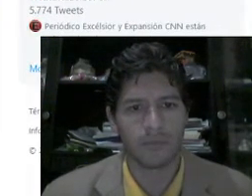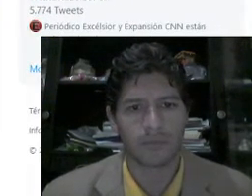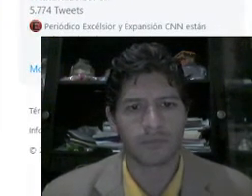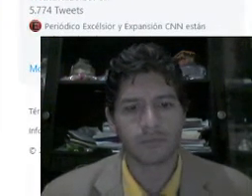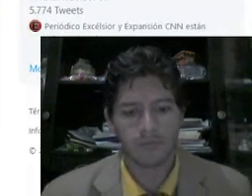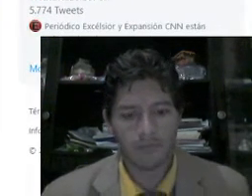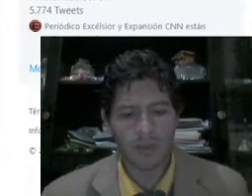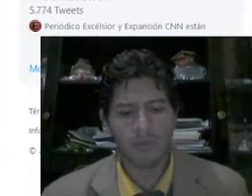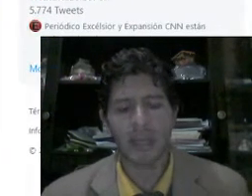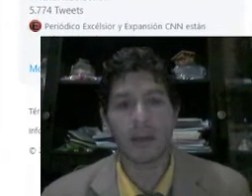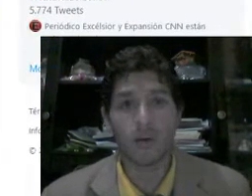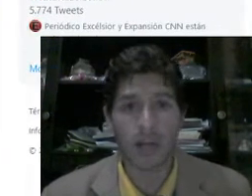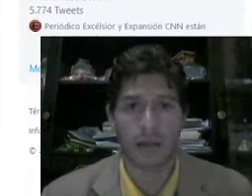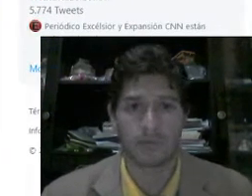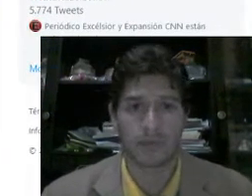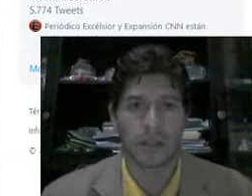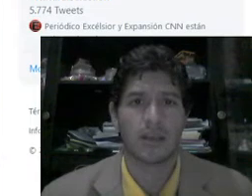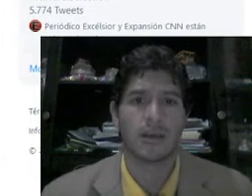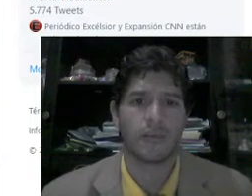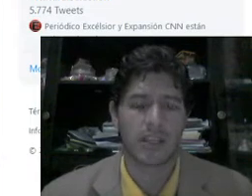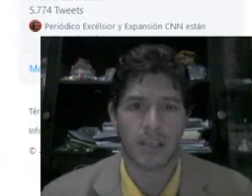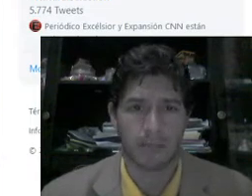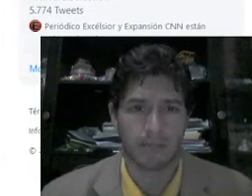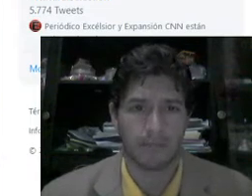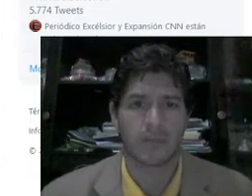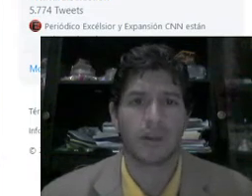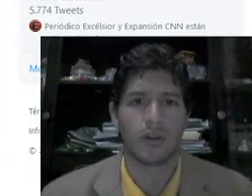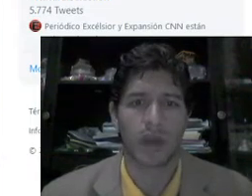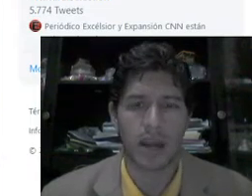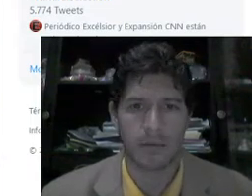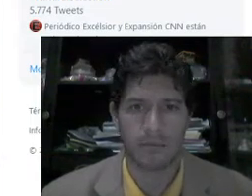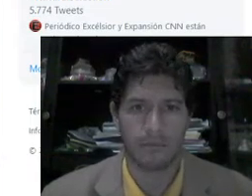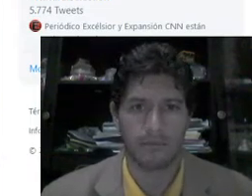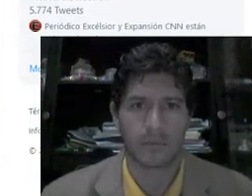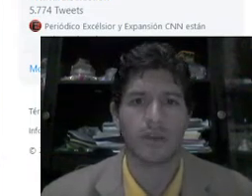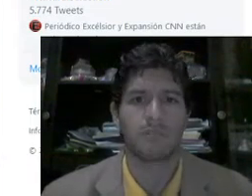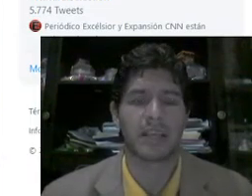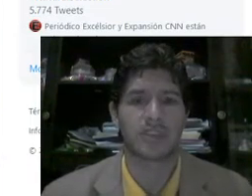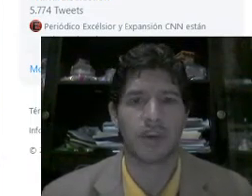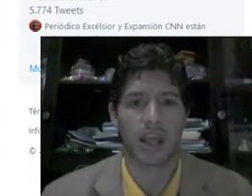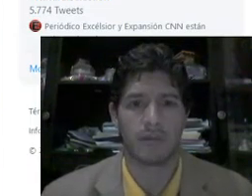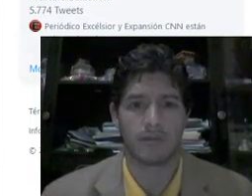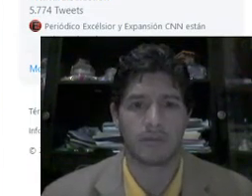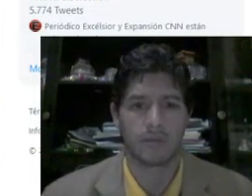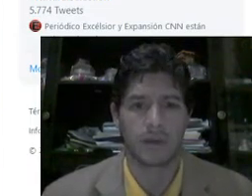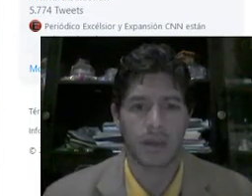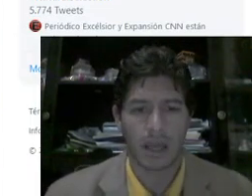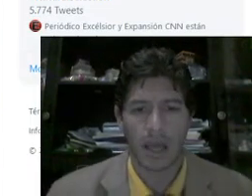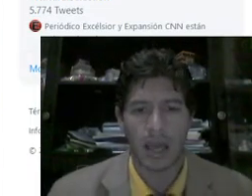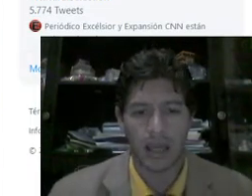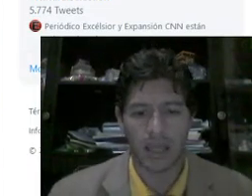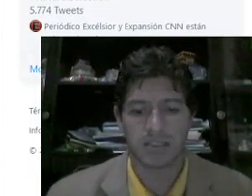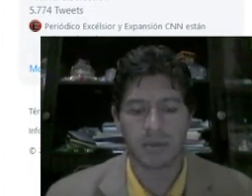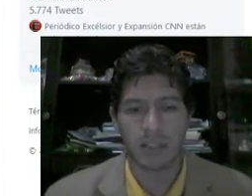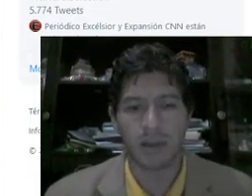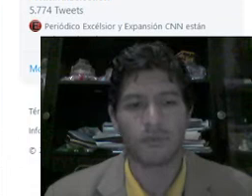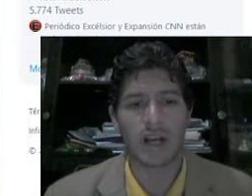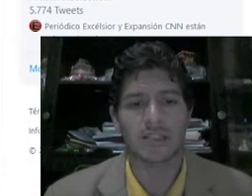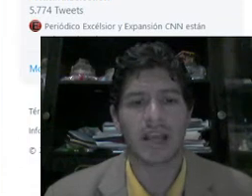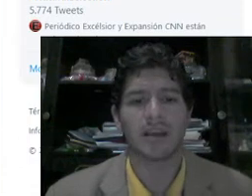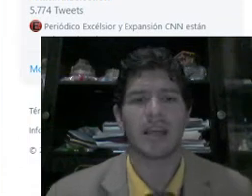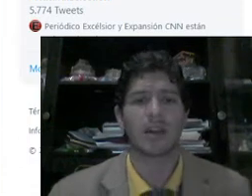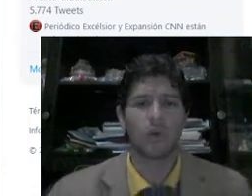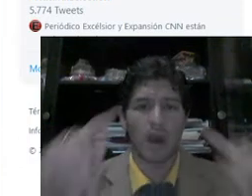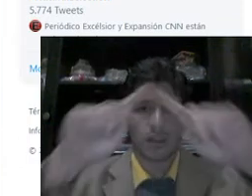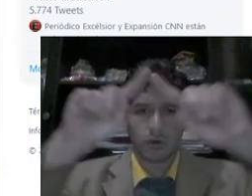denunciando. Viene hora, fecha, lugar, persona. Aquí a este video le